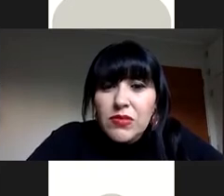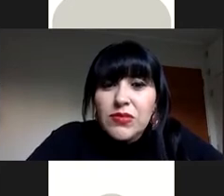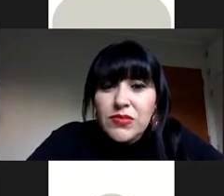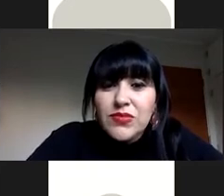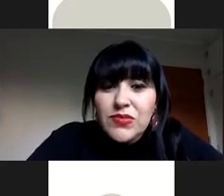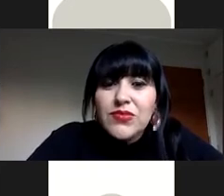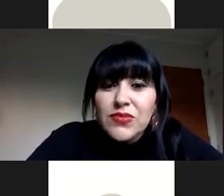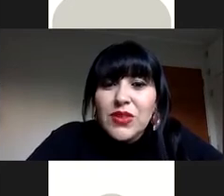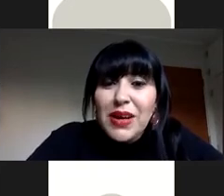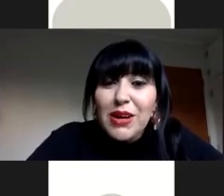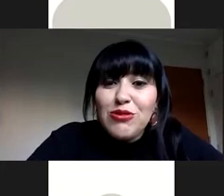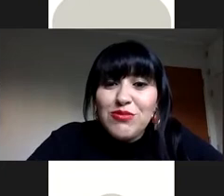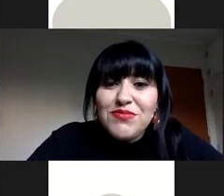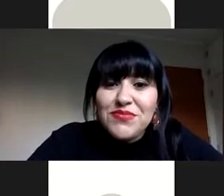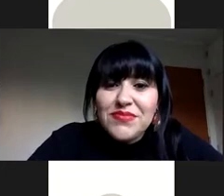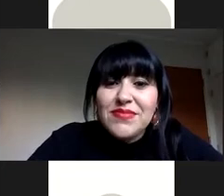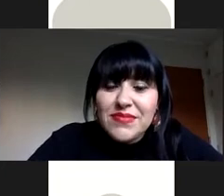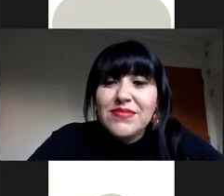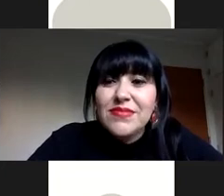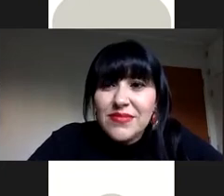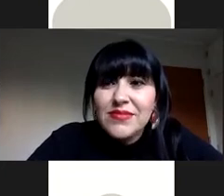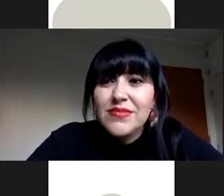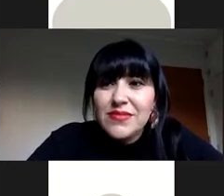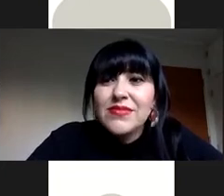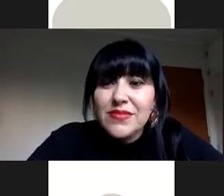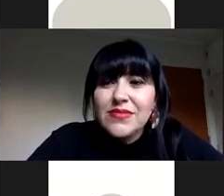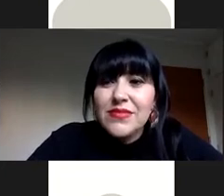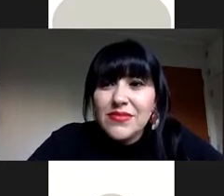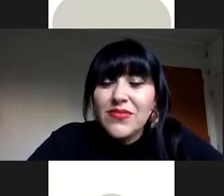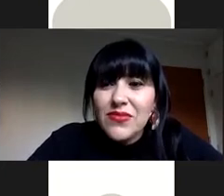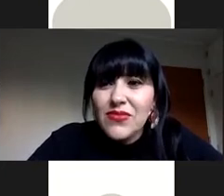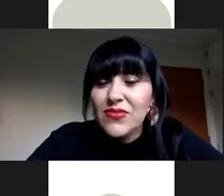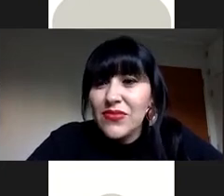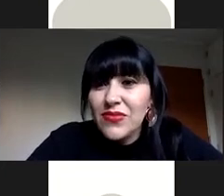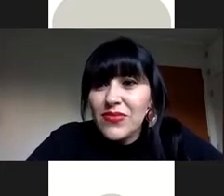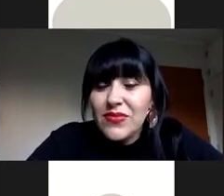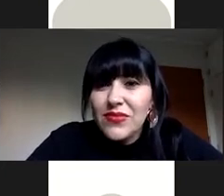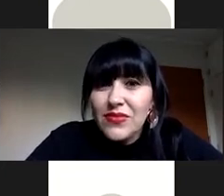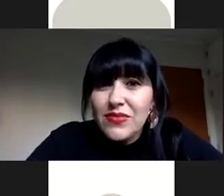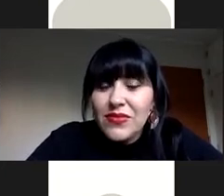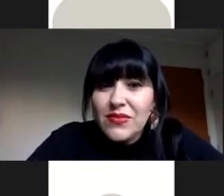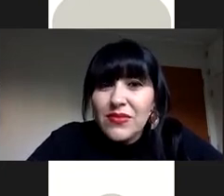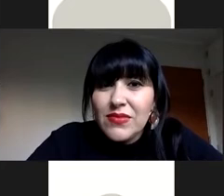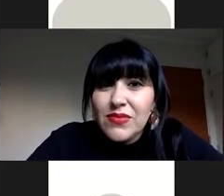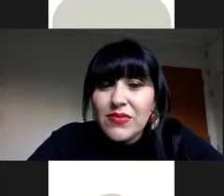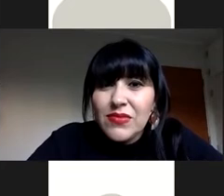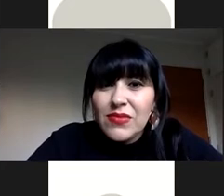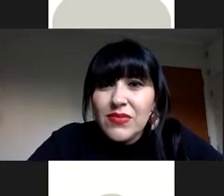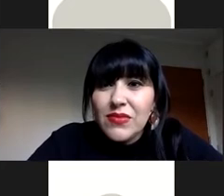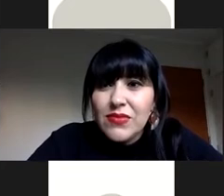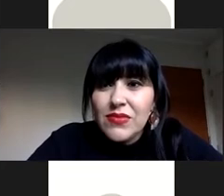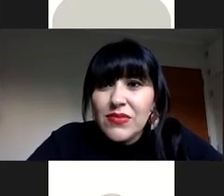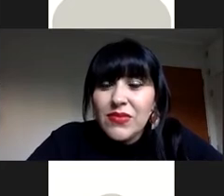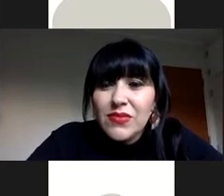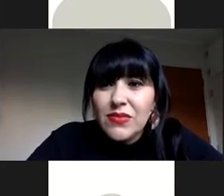van a aventurar este año, los que están pensando claramente en tener hijos, porque es complicado. Hace poco una colega tuvo